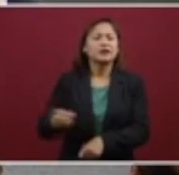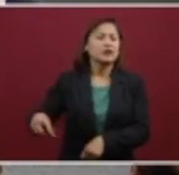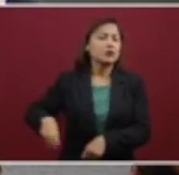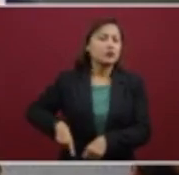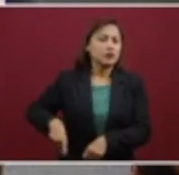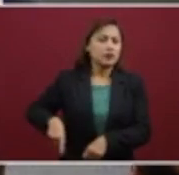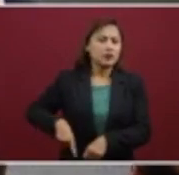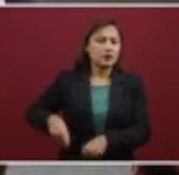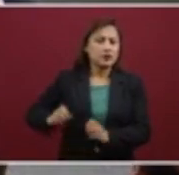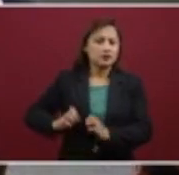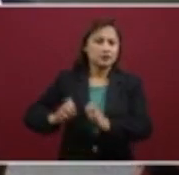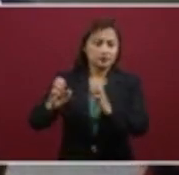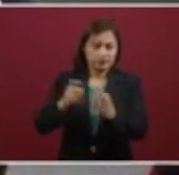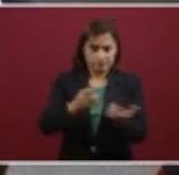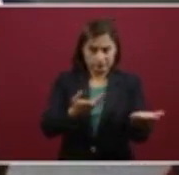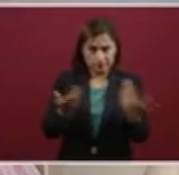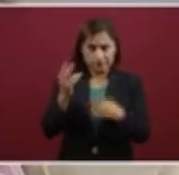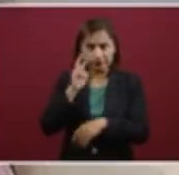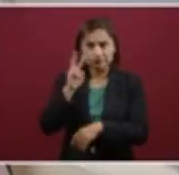Ya, pero eso es.